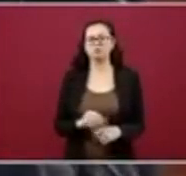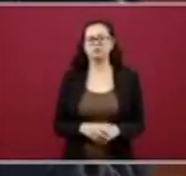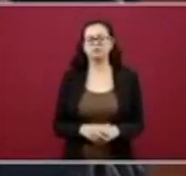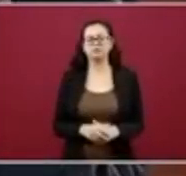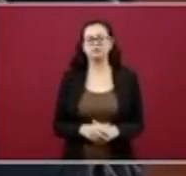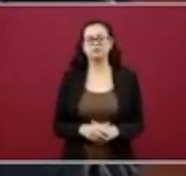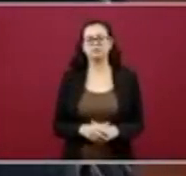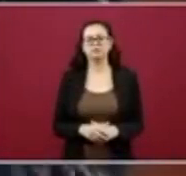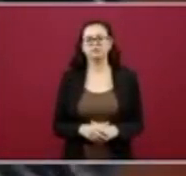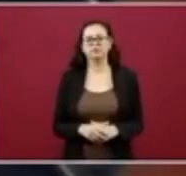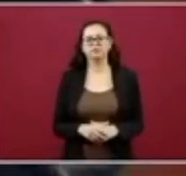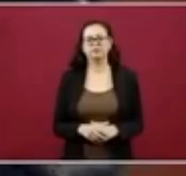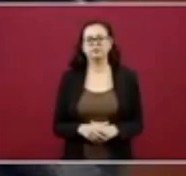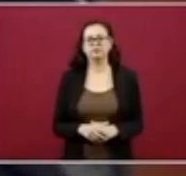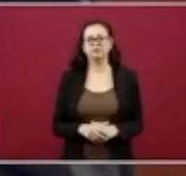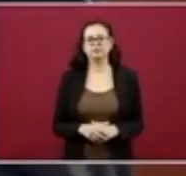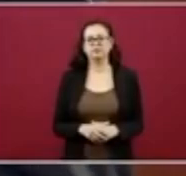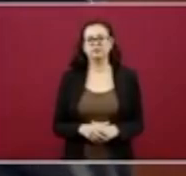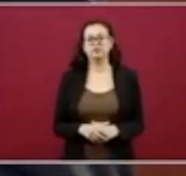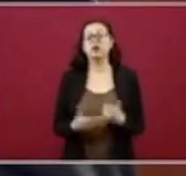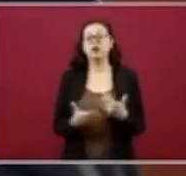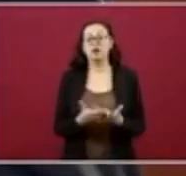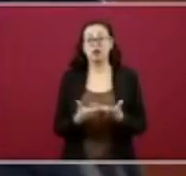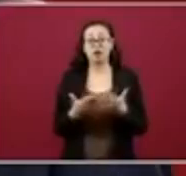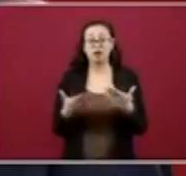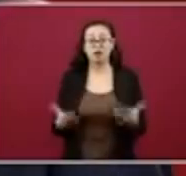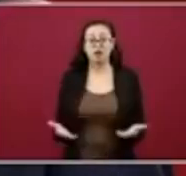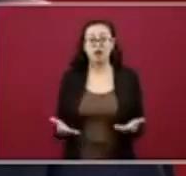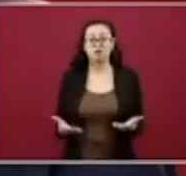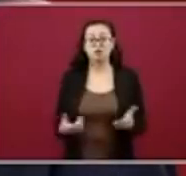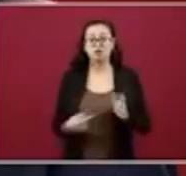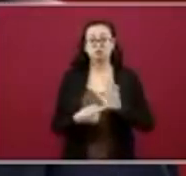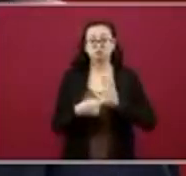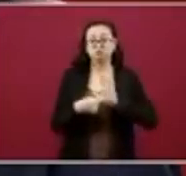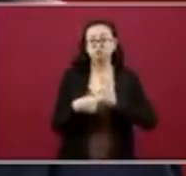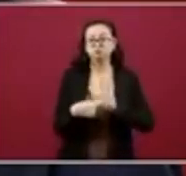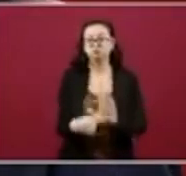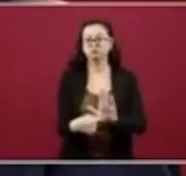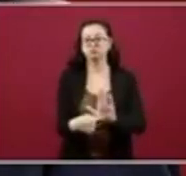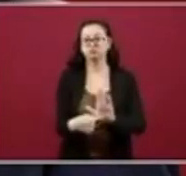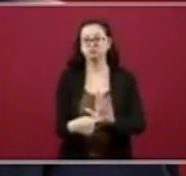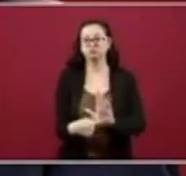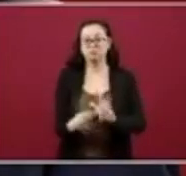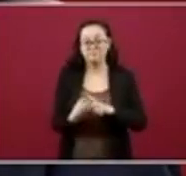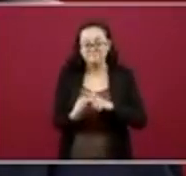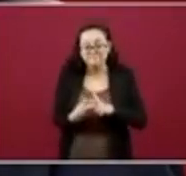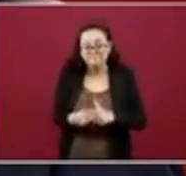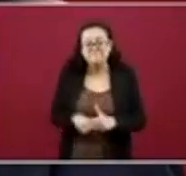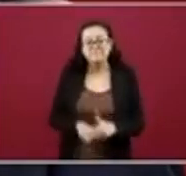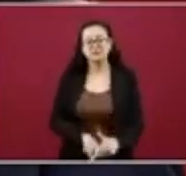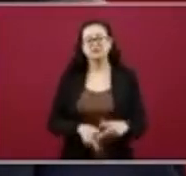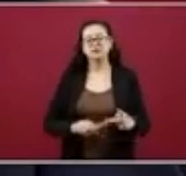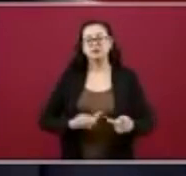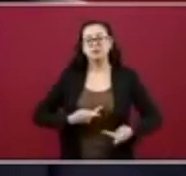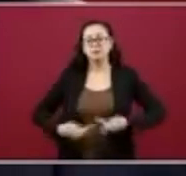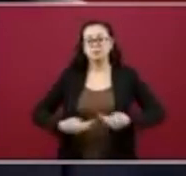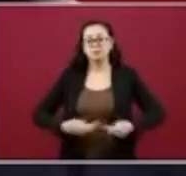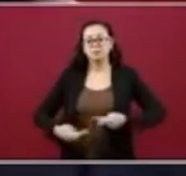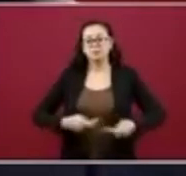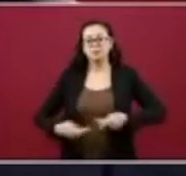Vamos a dar a conocer ahora un plan inicial,